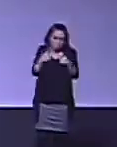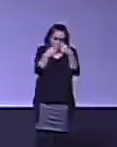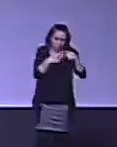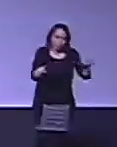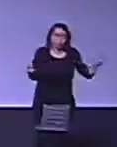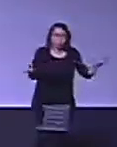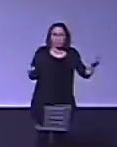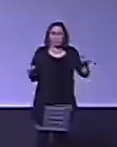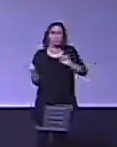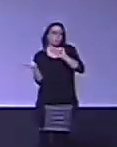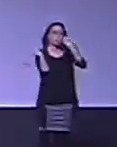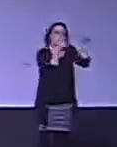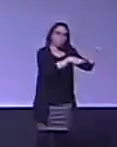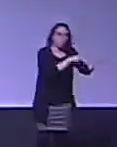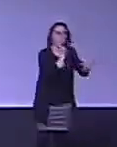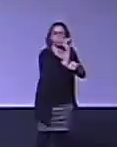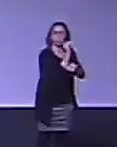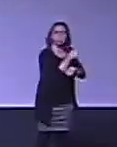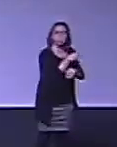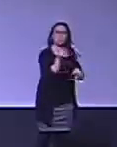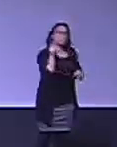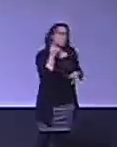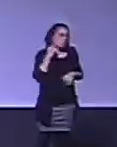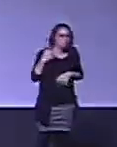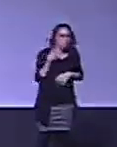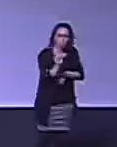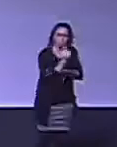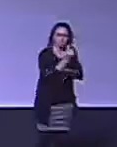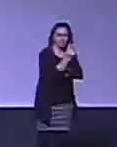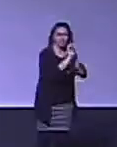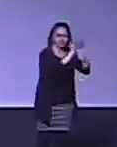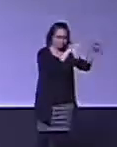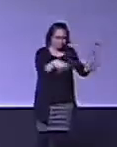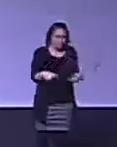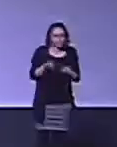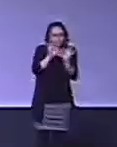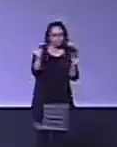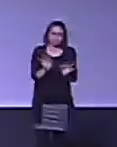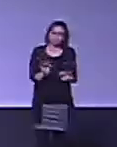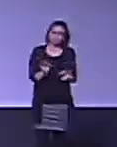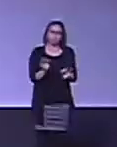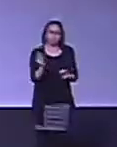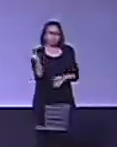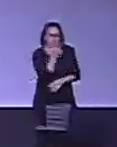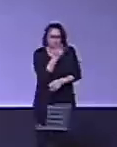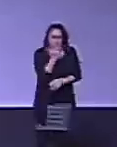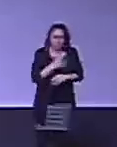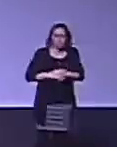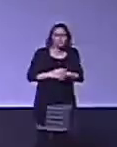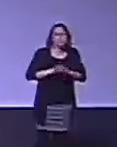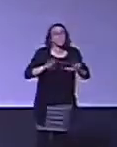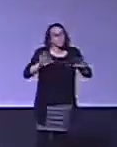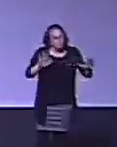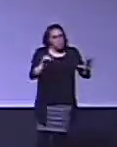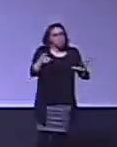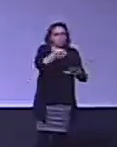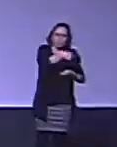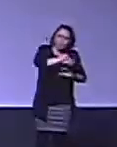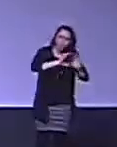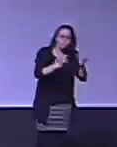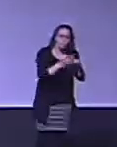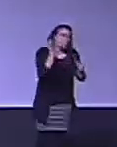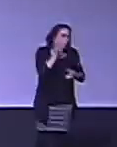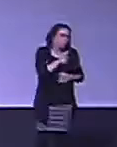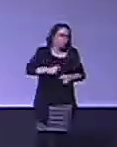todo bien vistas aquí en el País Vasco. Pero, a pesar de las dificultades de su tiempo, trabajaron por la integración de la igualdad de género en el